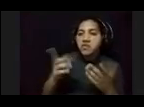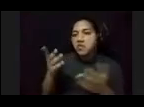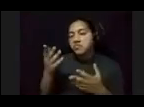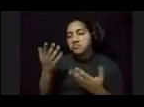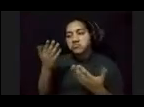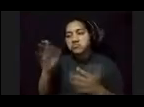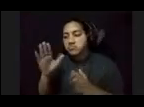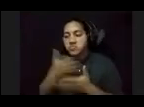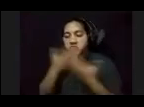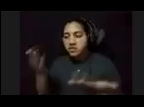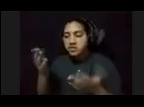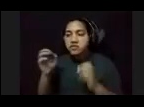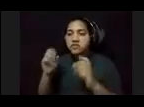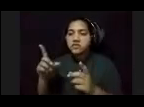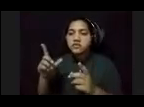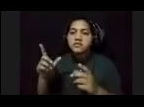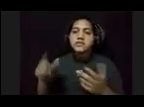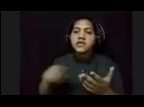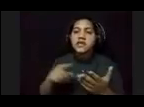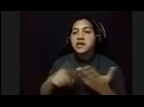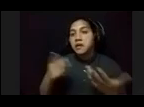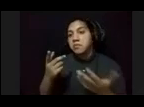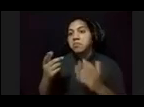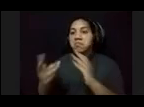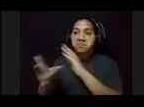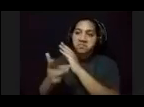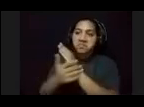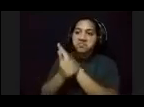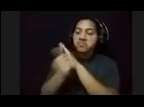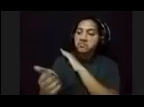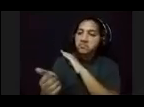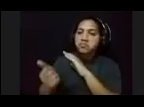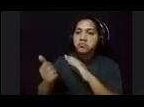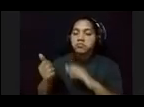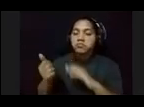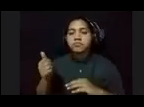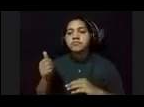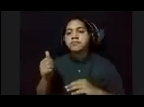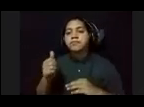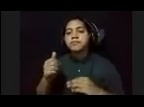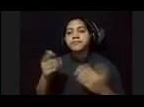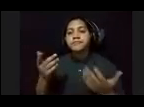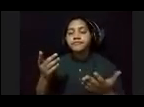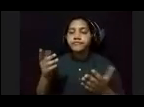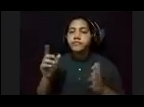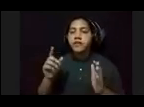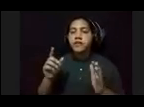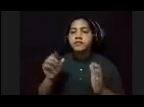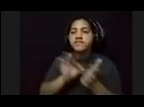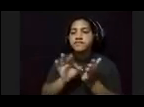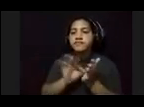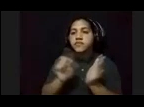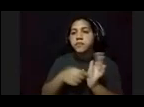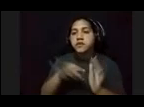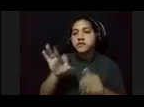oficios. A la luz de los datos consultados en el Censo Poblacional de 1910, los enumeradores del